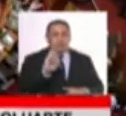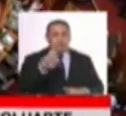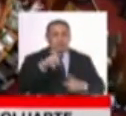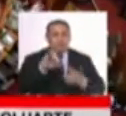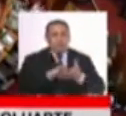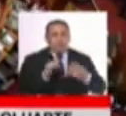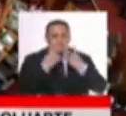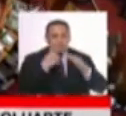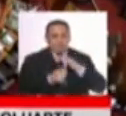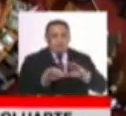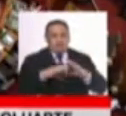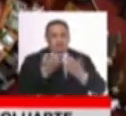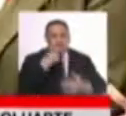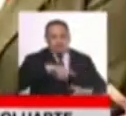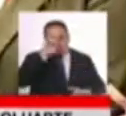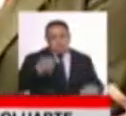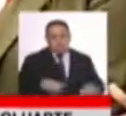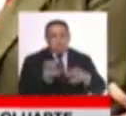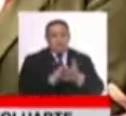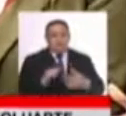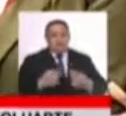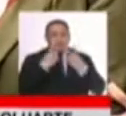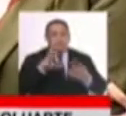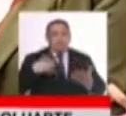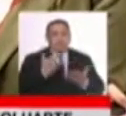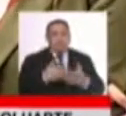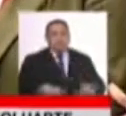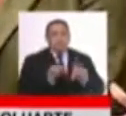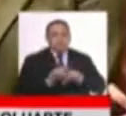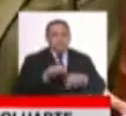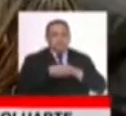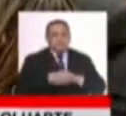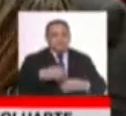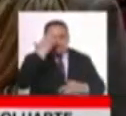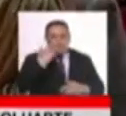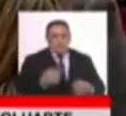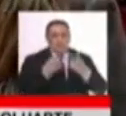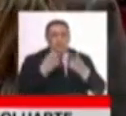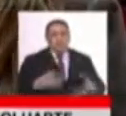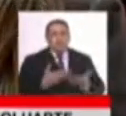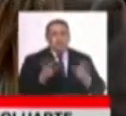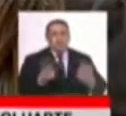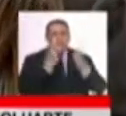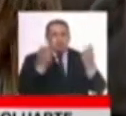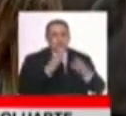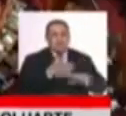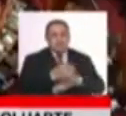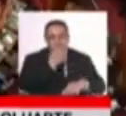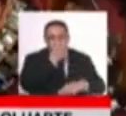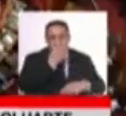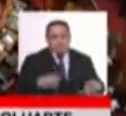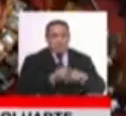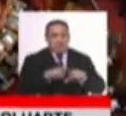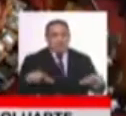con esta salida del presidente. Okay. Todavía hay dos grupos enfrentados. Esperemos que Dina tenga el tacto,